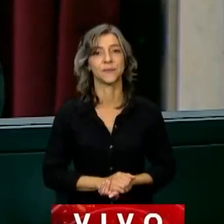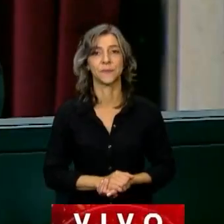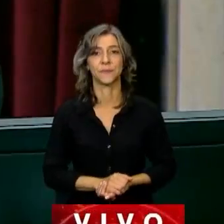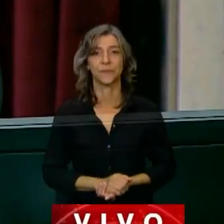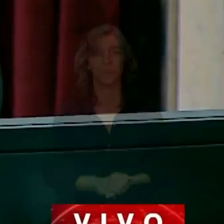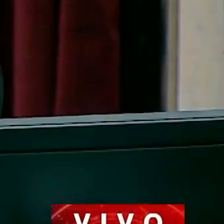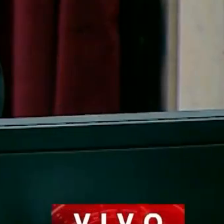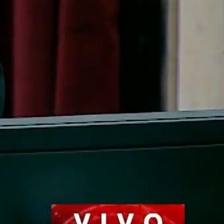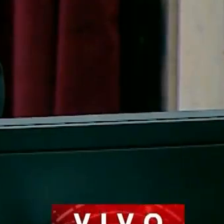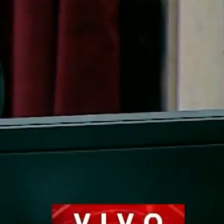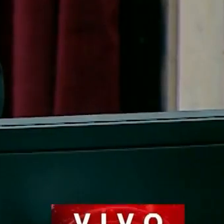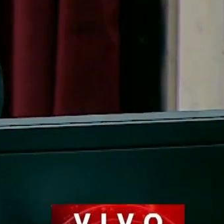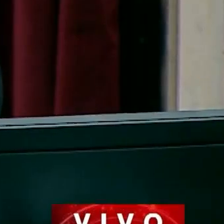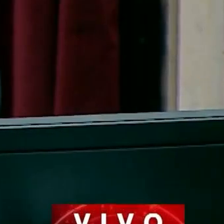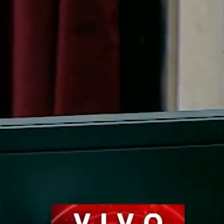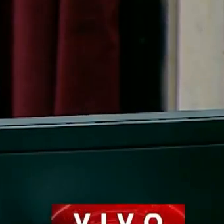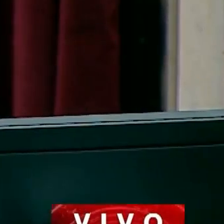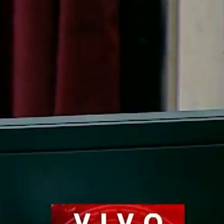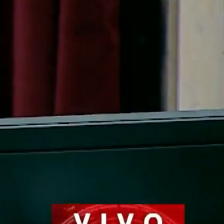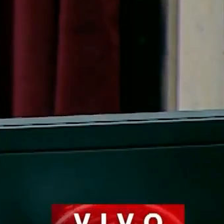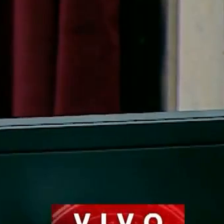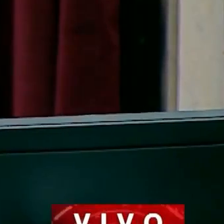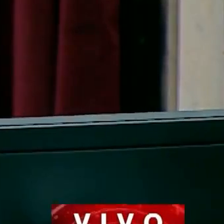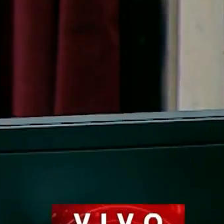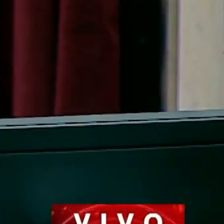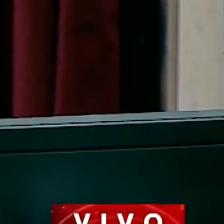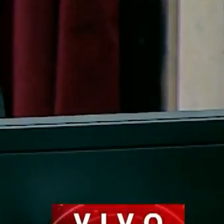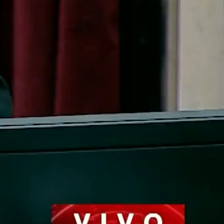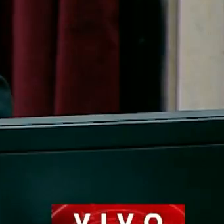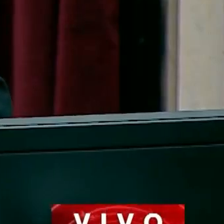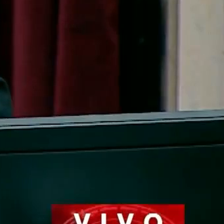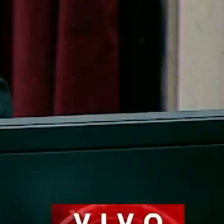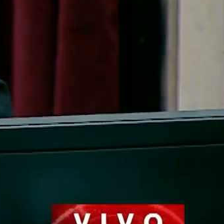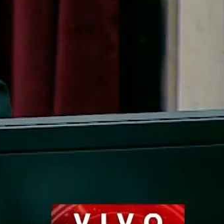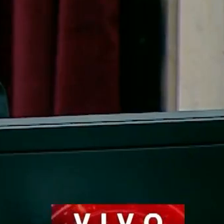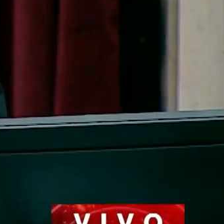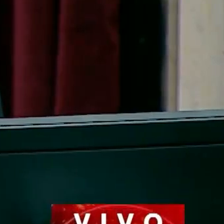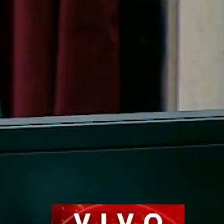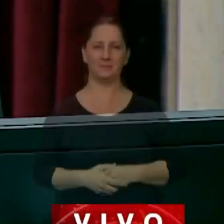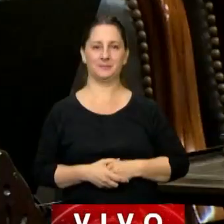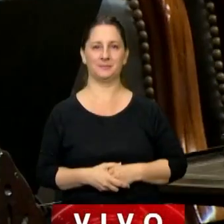Tiene la palabra la diputada por la provincia de Santa Fe, Germana Figueroa Casas. Adelante.